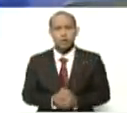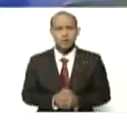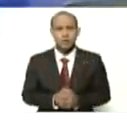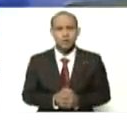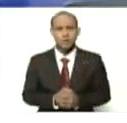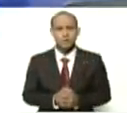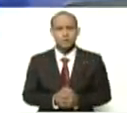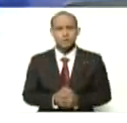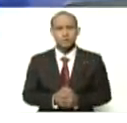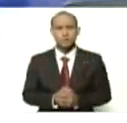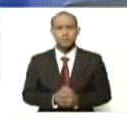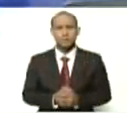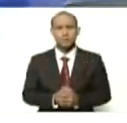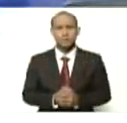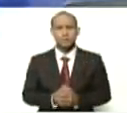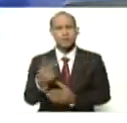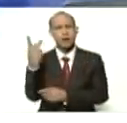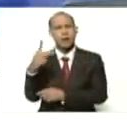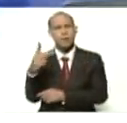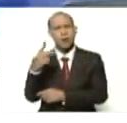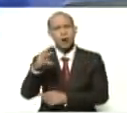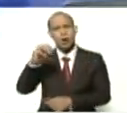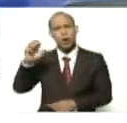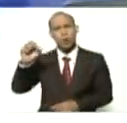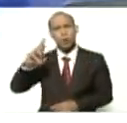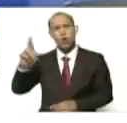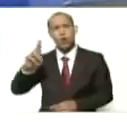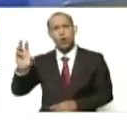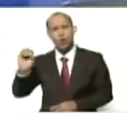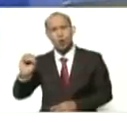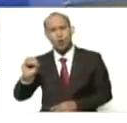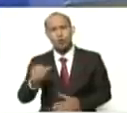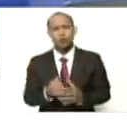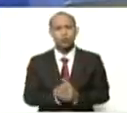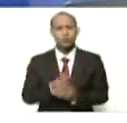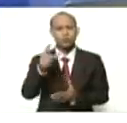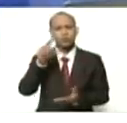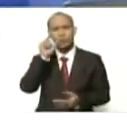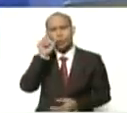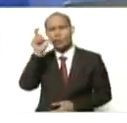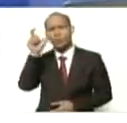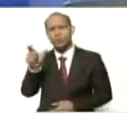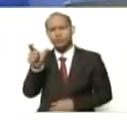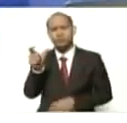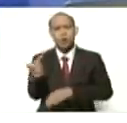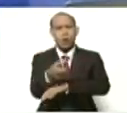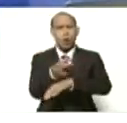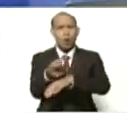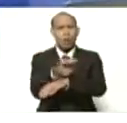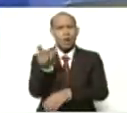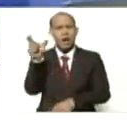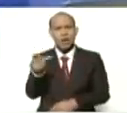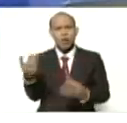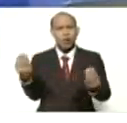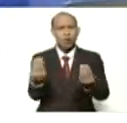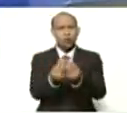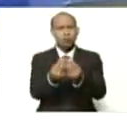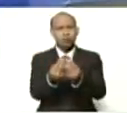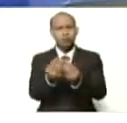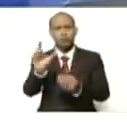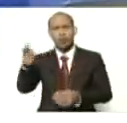de puerto santo parroquia el morro municipio arismendi ella está el roja gobernador junto a héctor